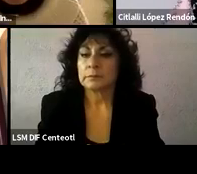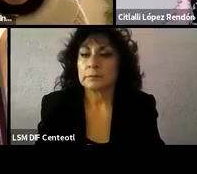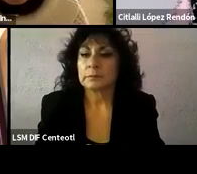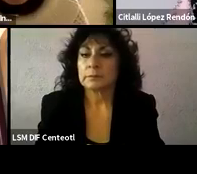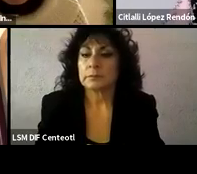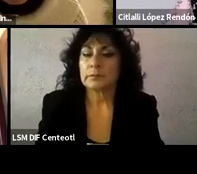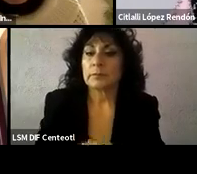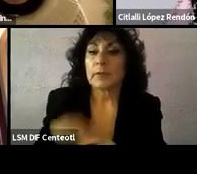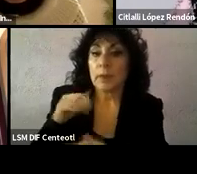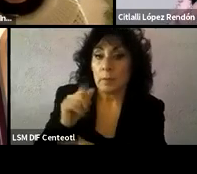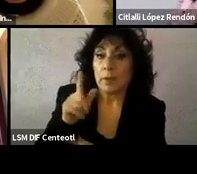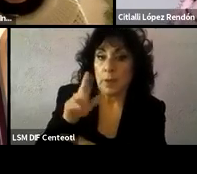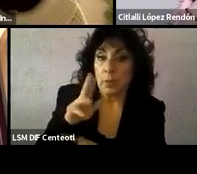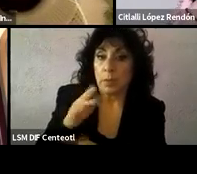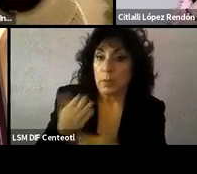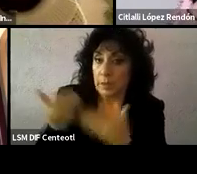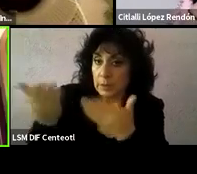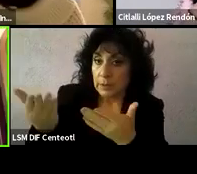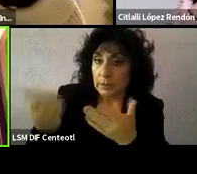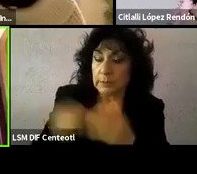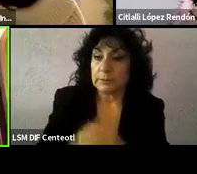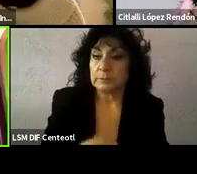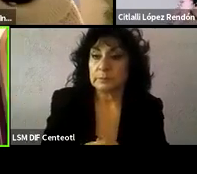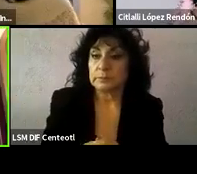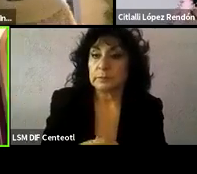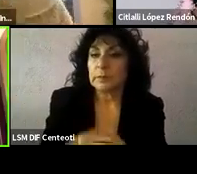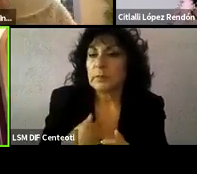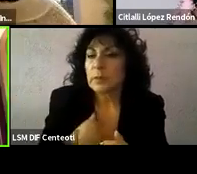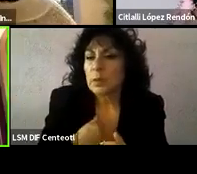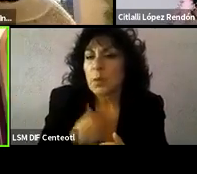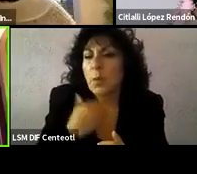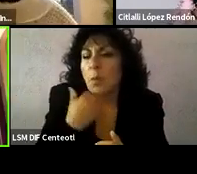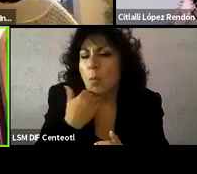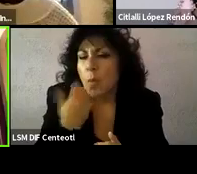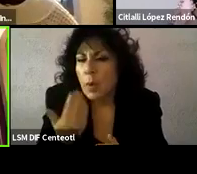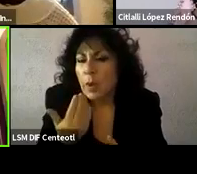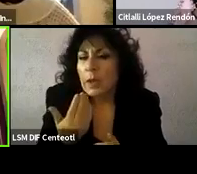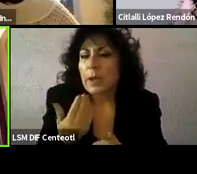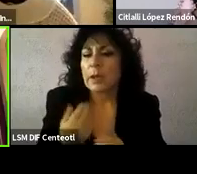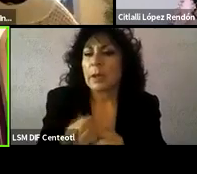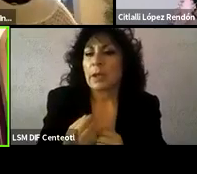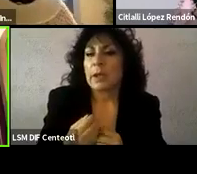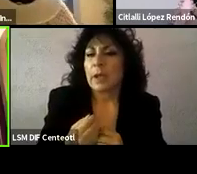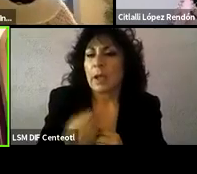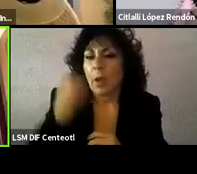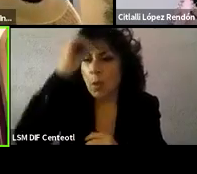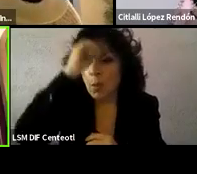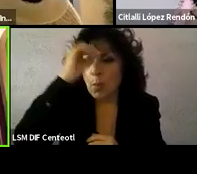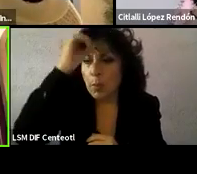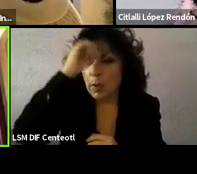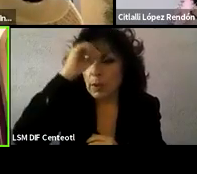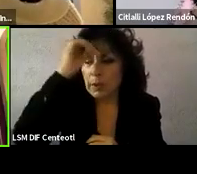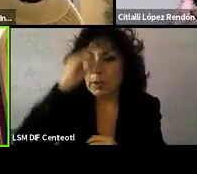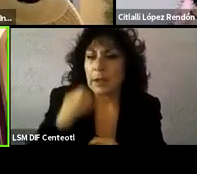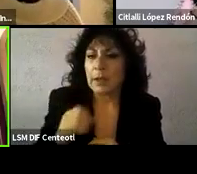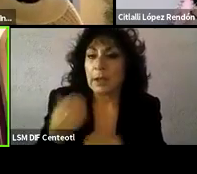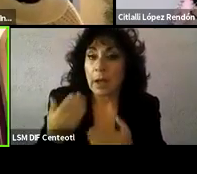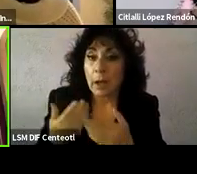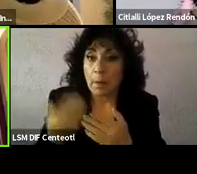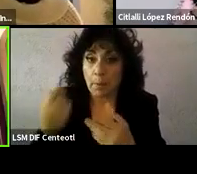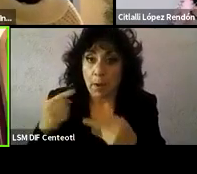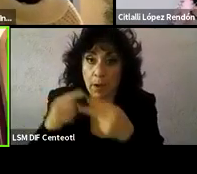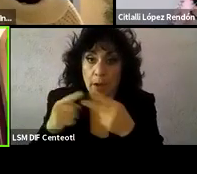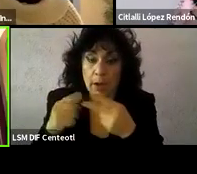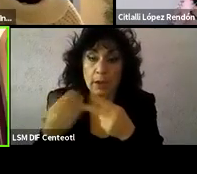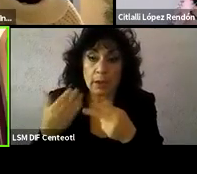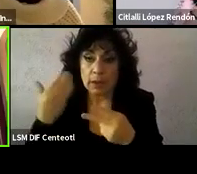Adelante, Malú. Sí, yo quisiera abonar, me gustó mucho lo que dijeron las dos. Yo creo que